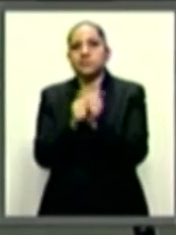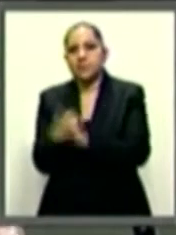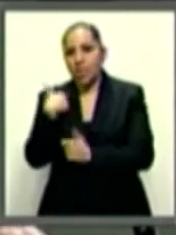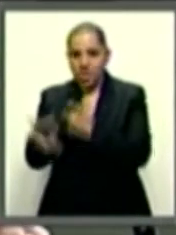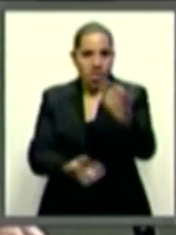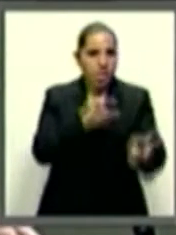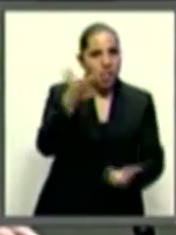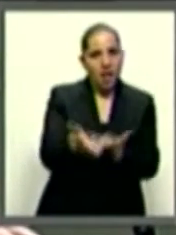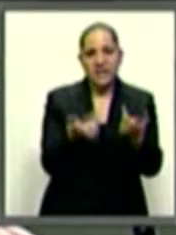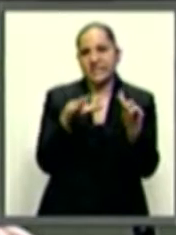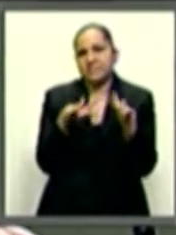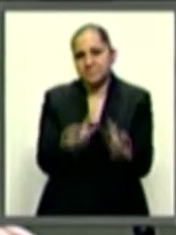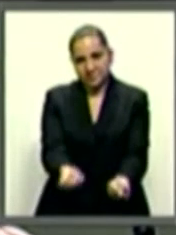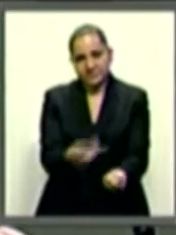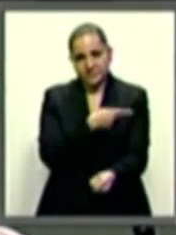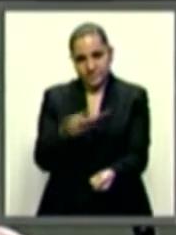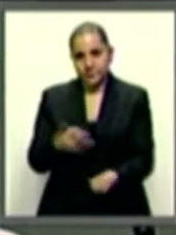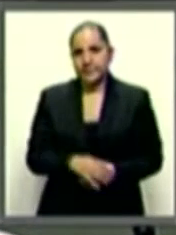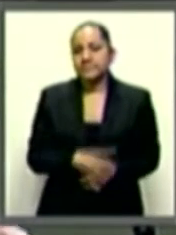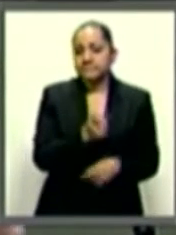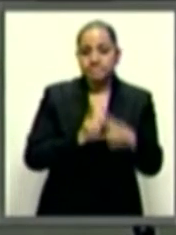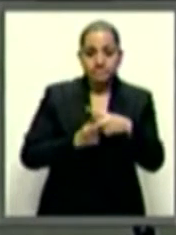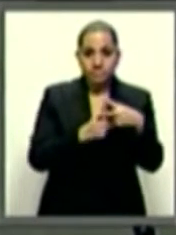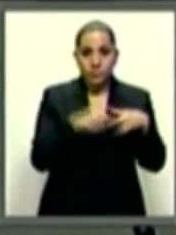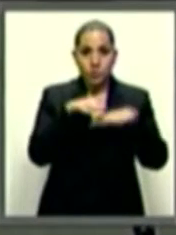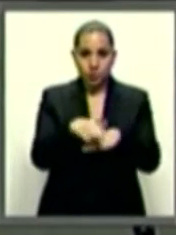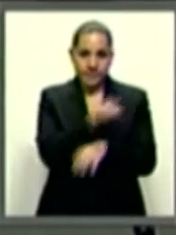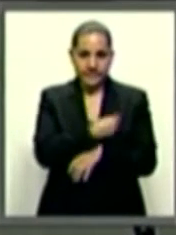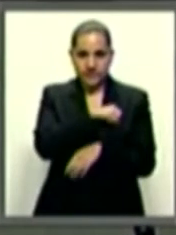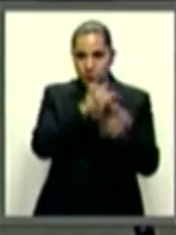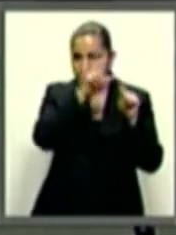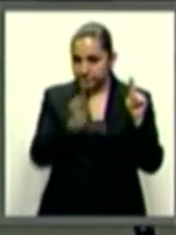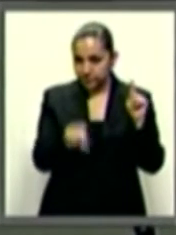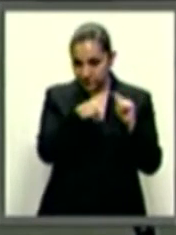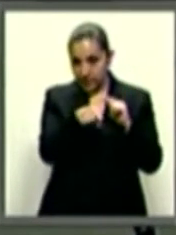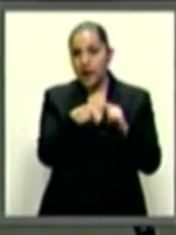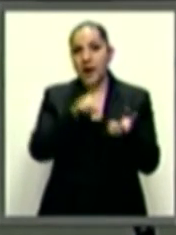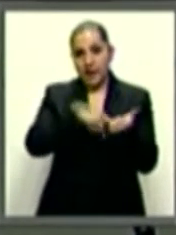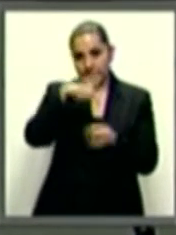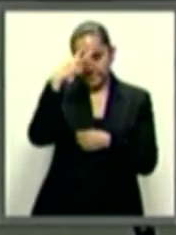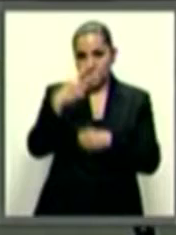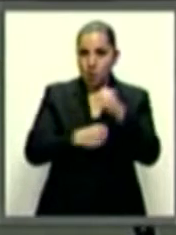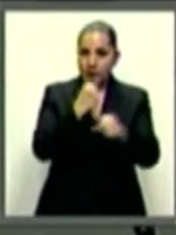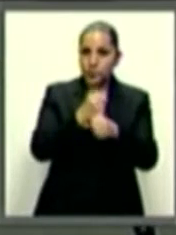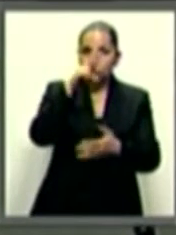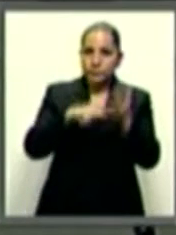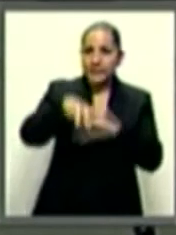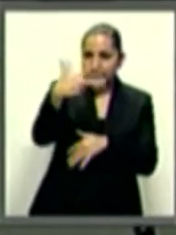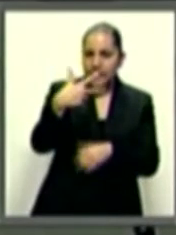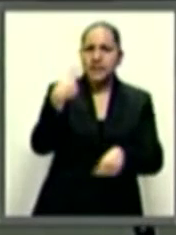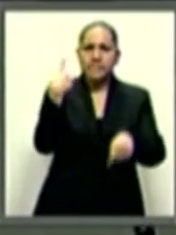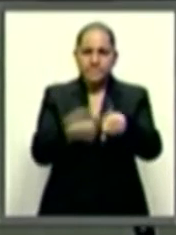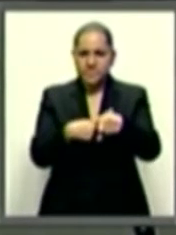Según datos del Instituto Nacional de Salud Pública, esta enfermedad en 2013 fue la 5ª causa de muerte generada en México y